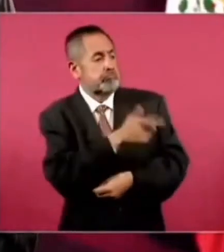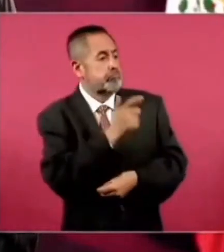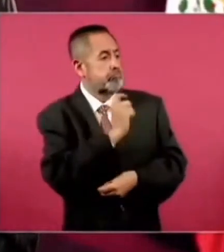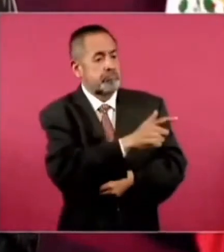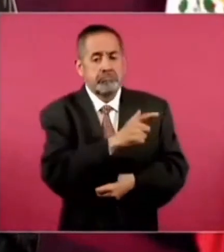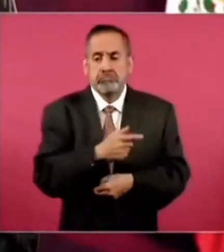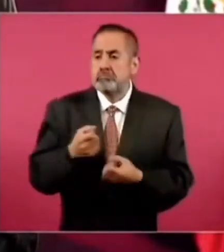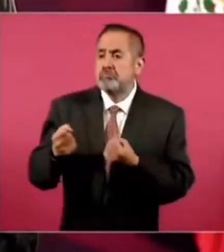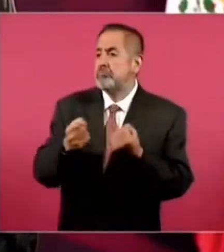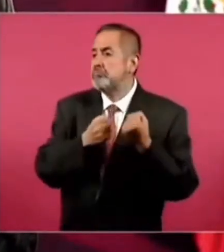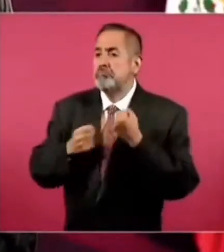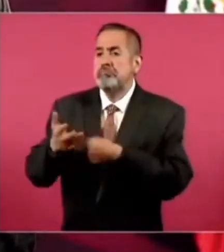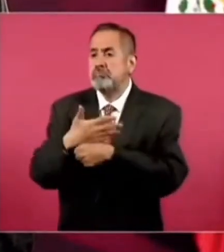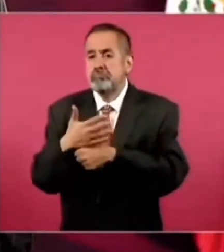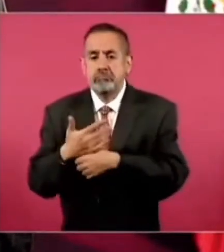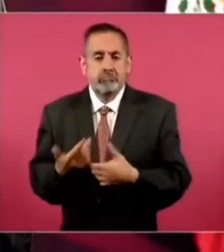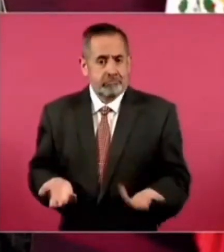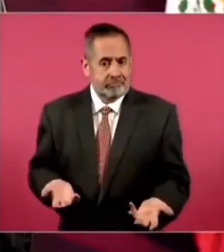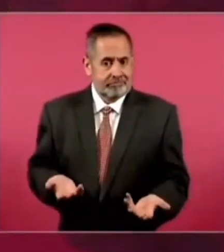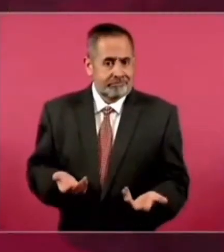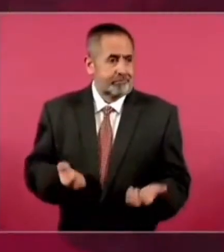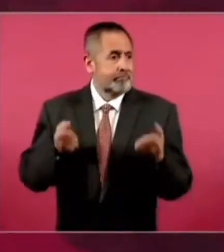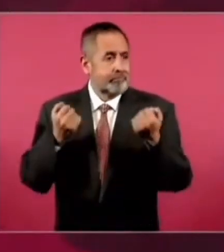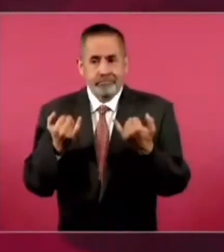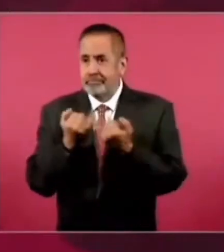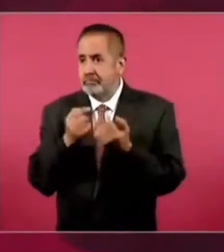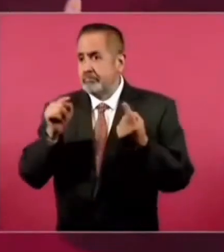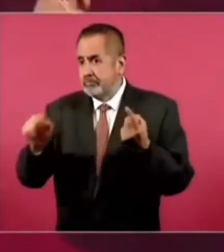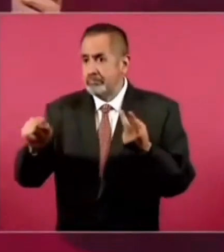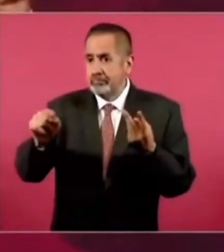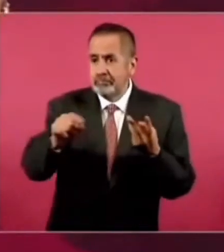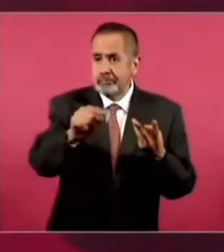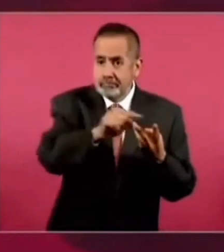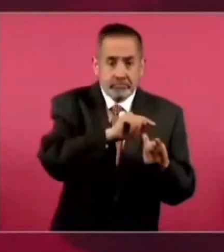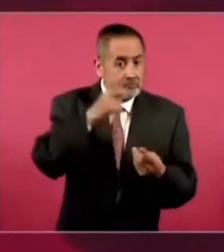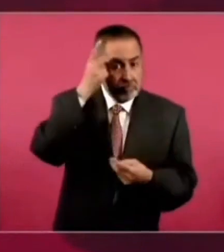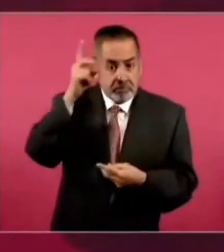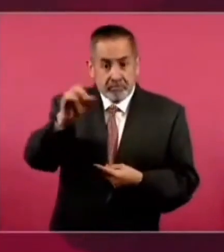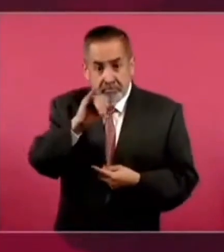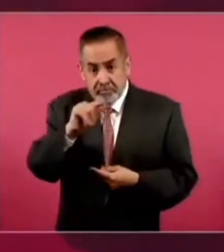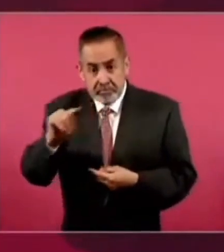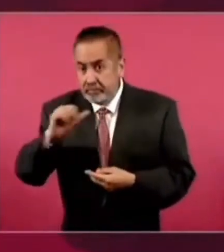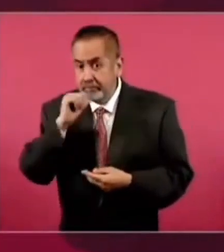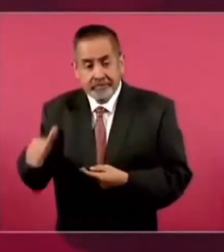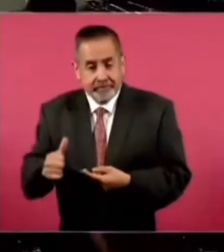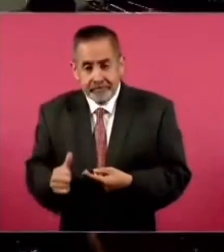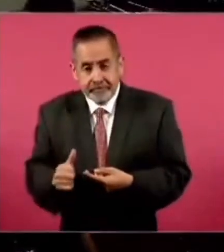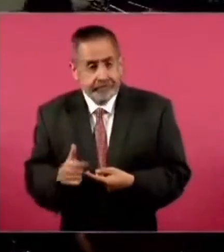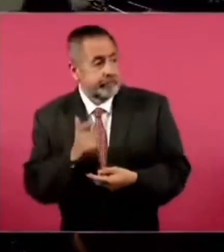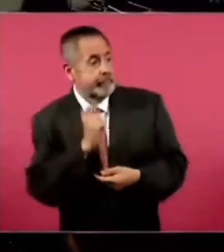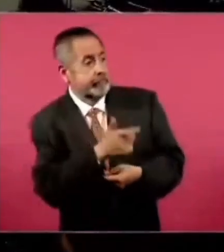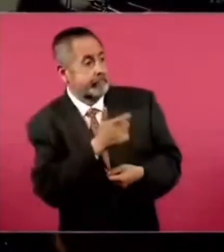así muchísimos servicios. Entonces, todo eso se está